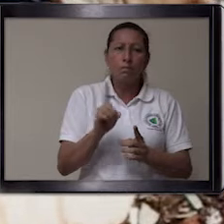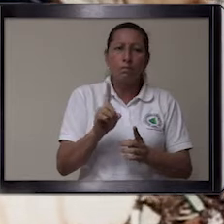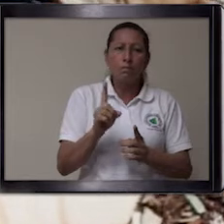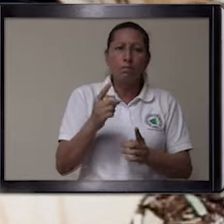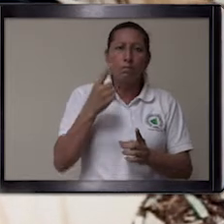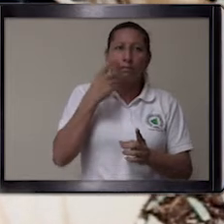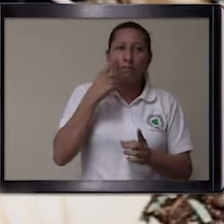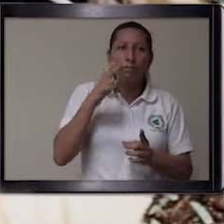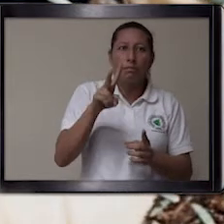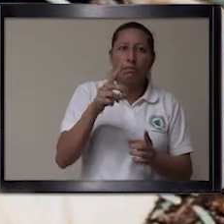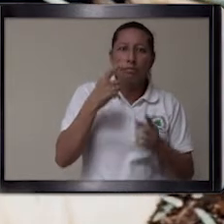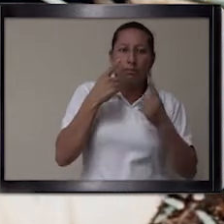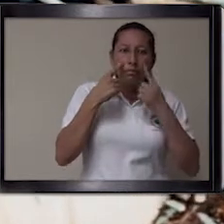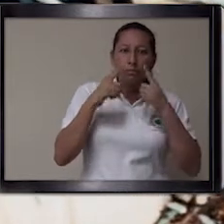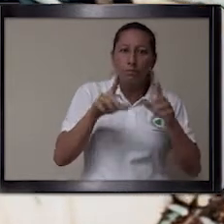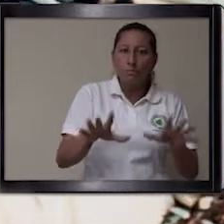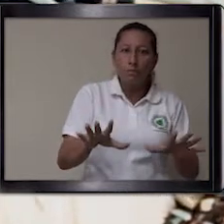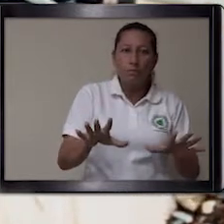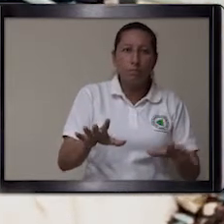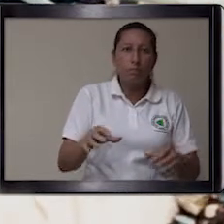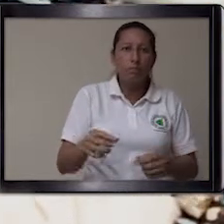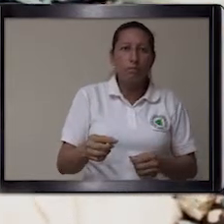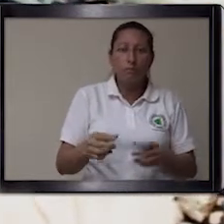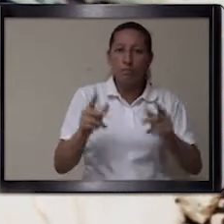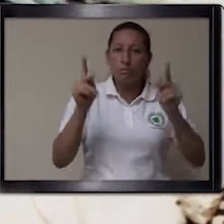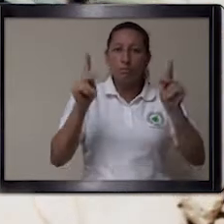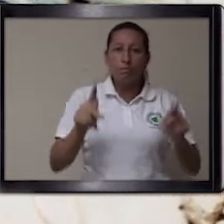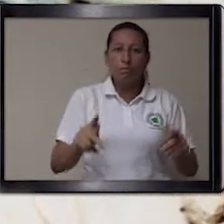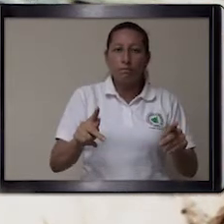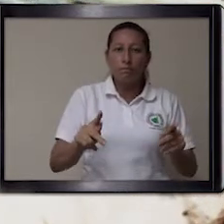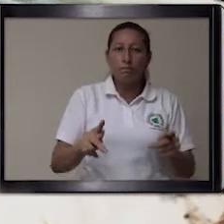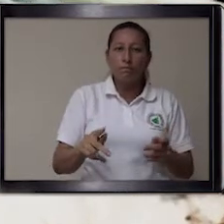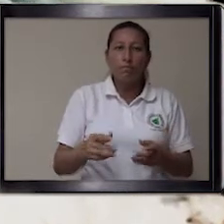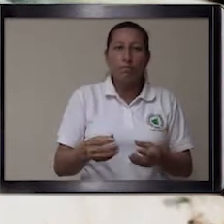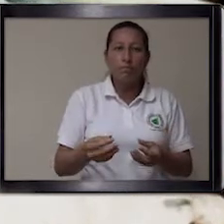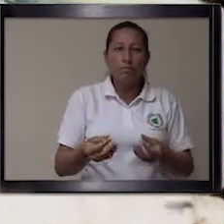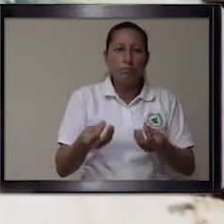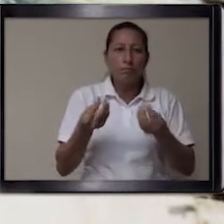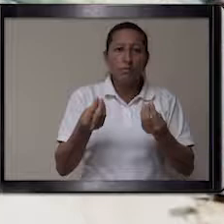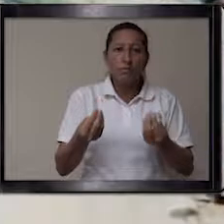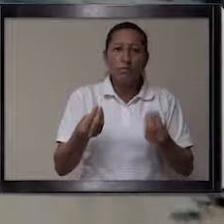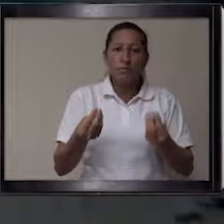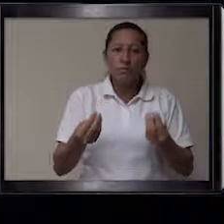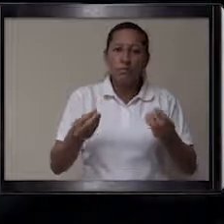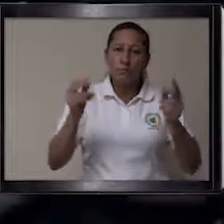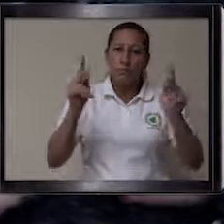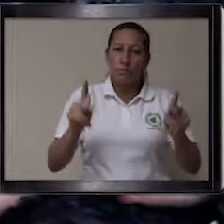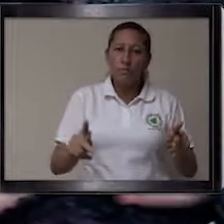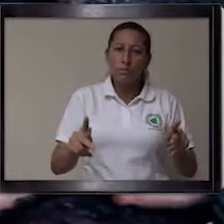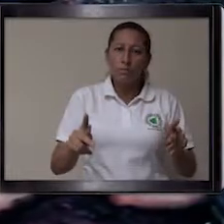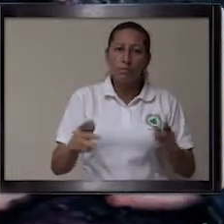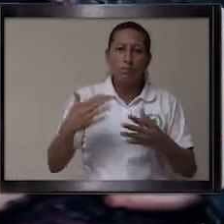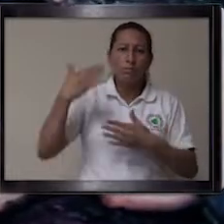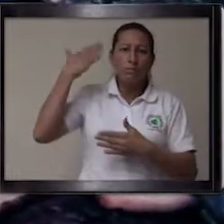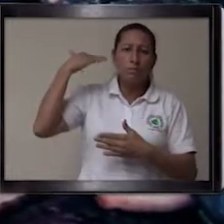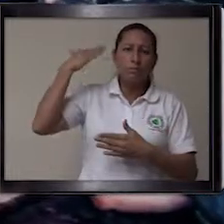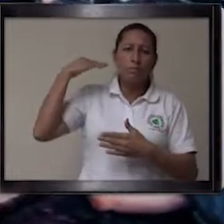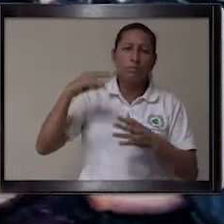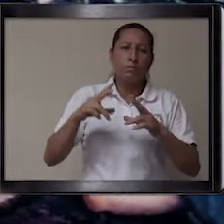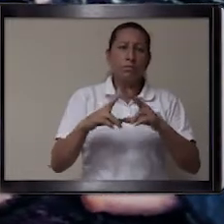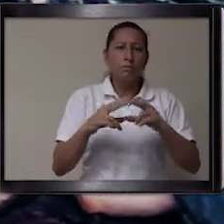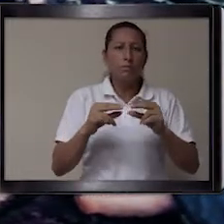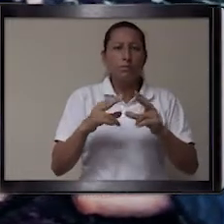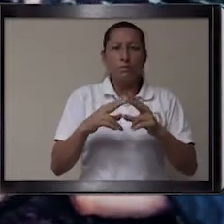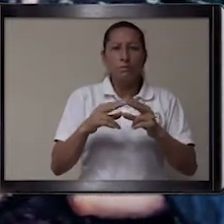no se puede prever, marcando así la vida no solo de los familiares de las víctimas, sino la historia de un